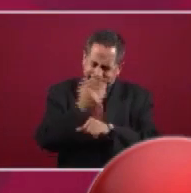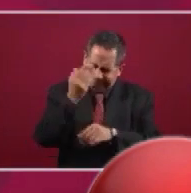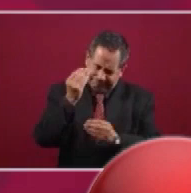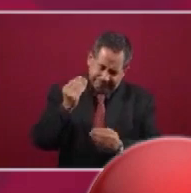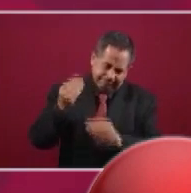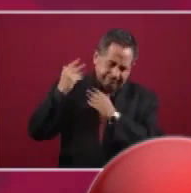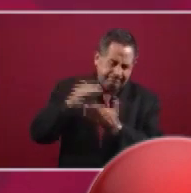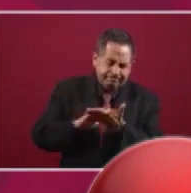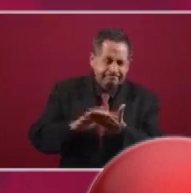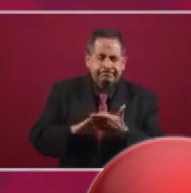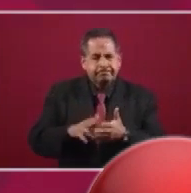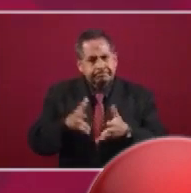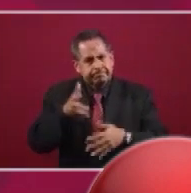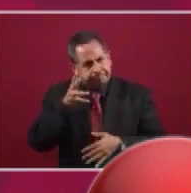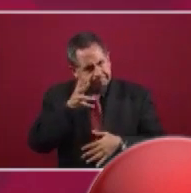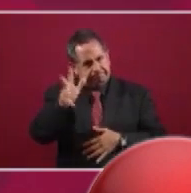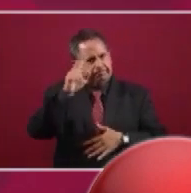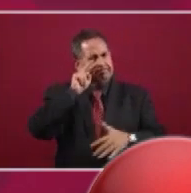ver hacia adelante.